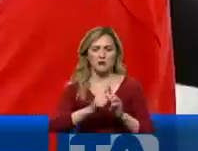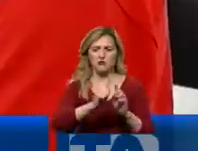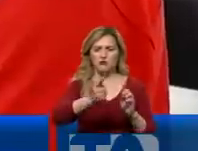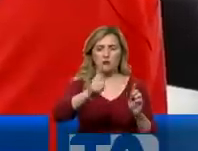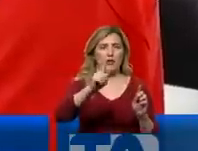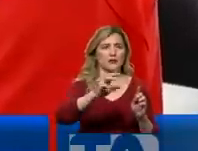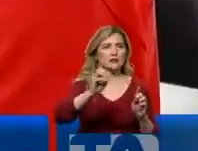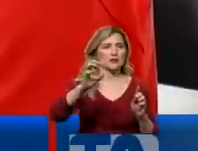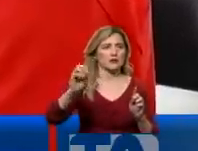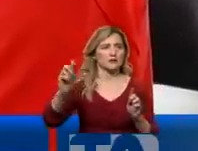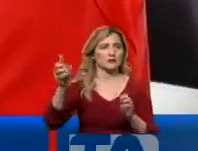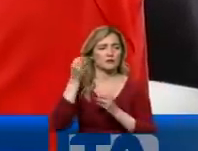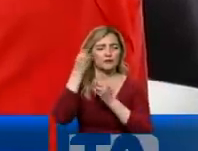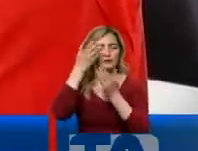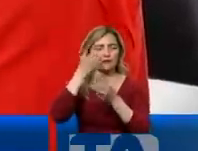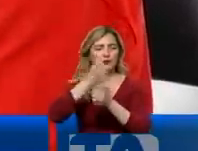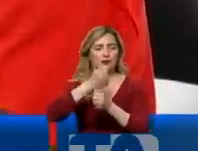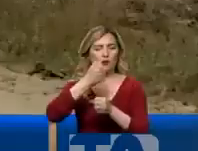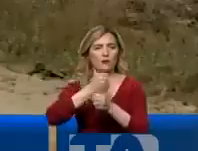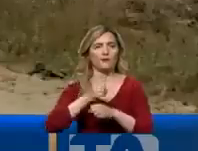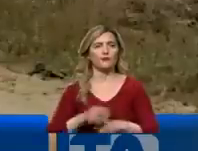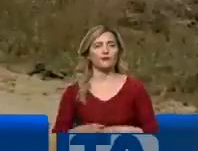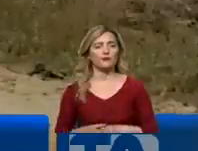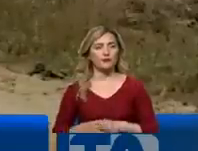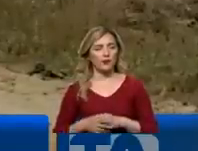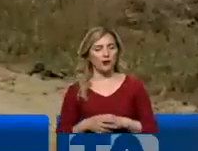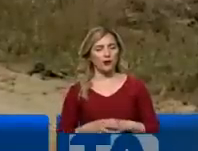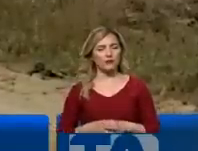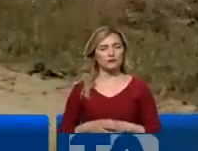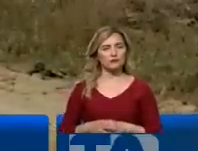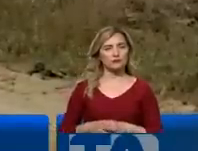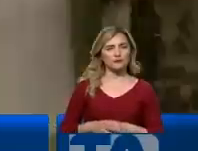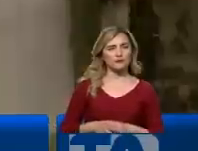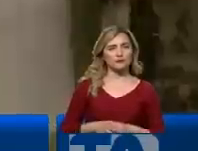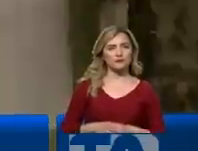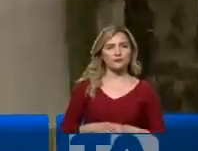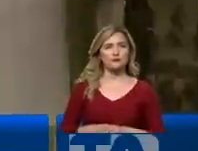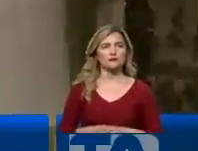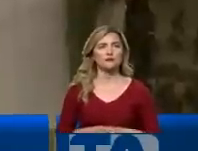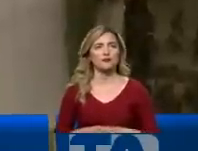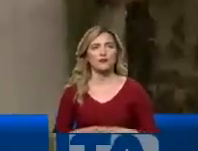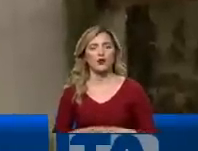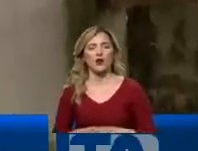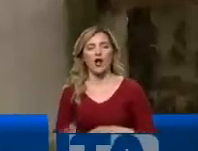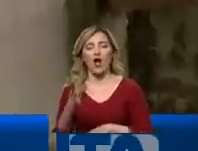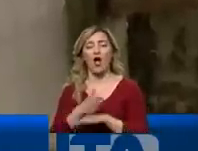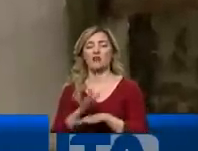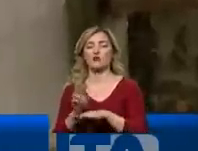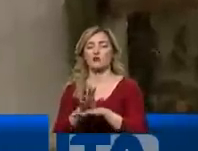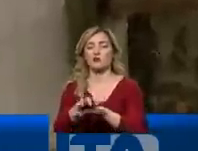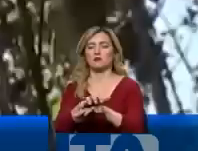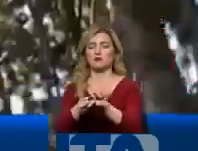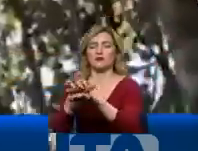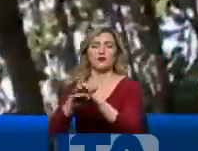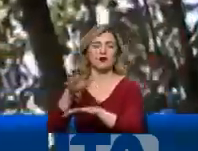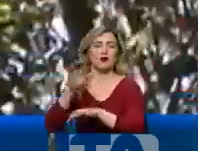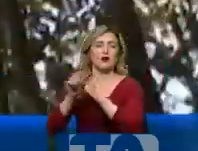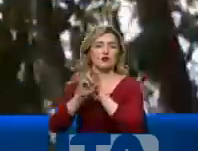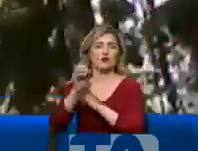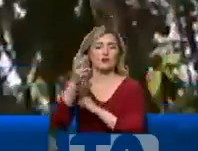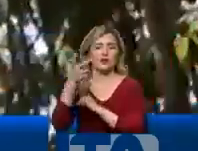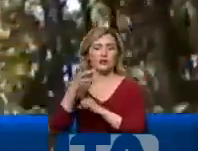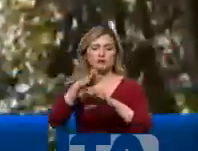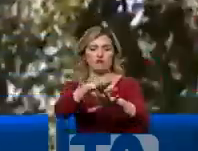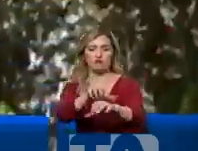hectáreas, nos cuentan los trabajadores de la hacienda. Ocupaban, dicen, porque ya no hay más. Desde el embargo realizado en 2013